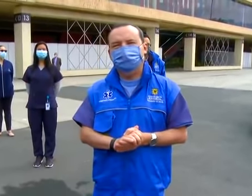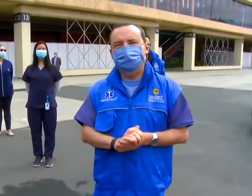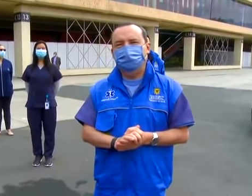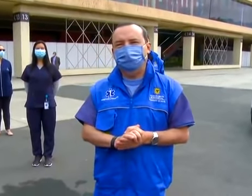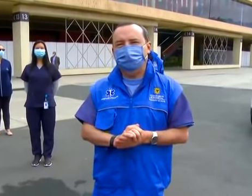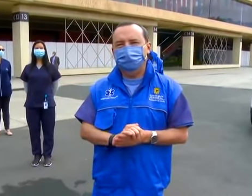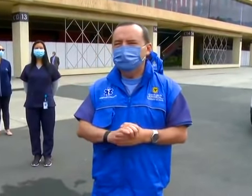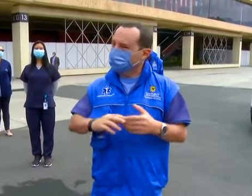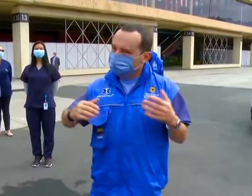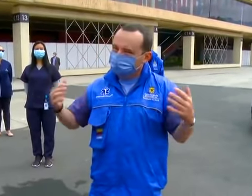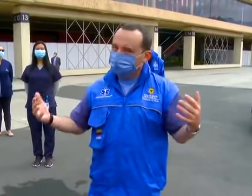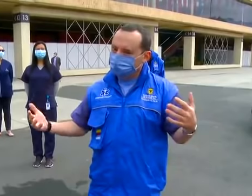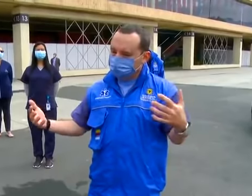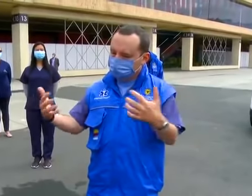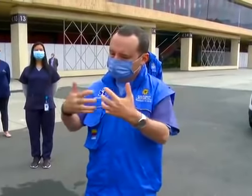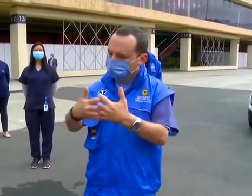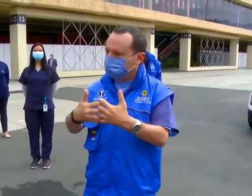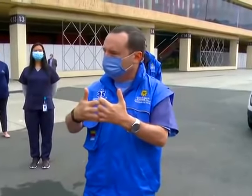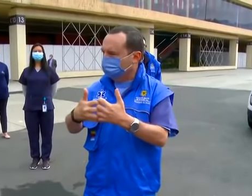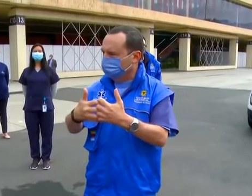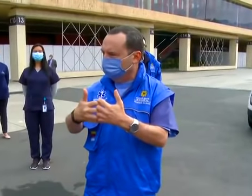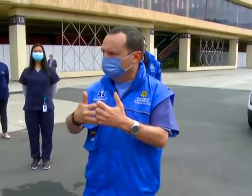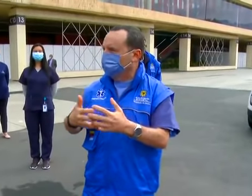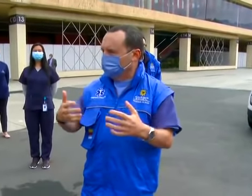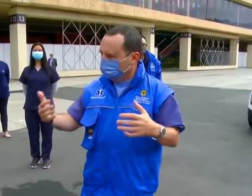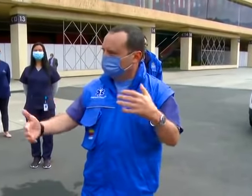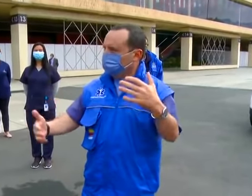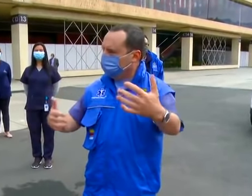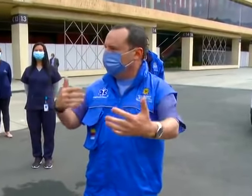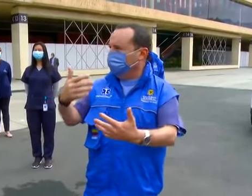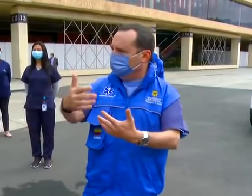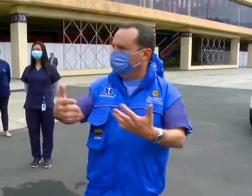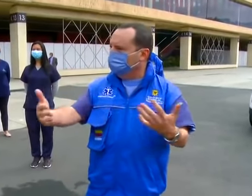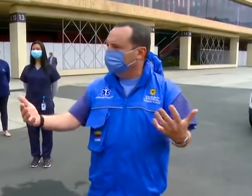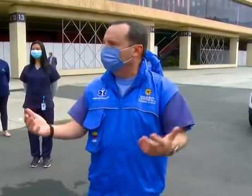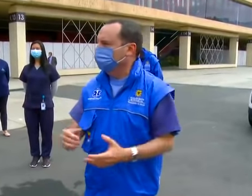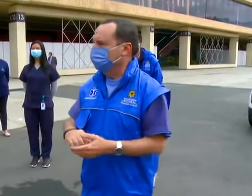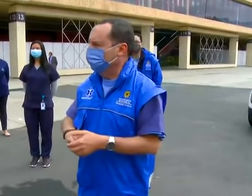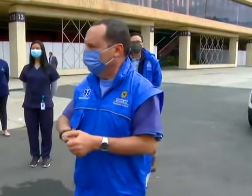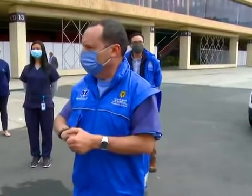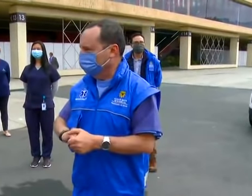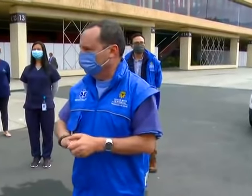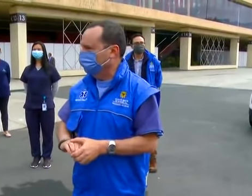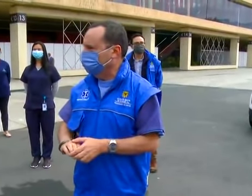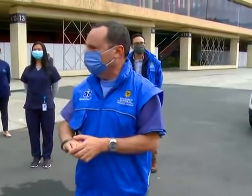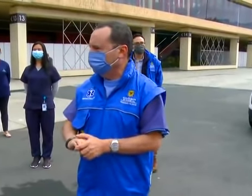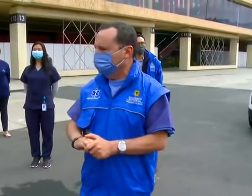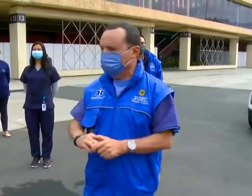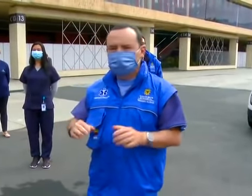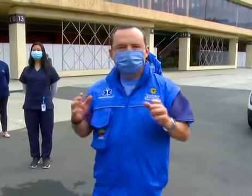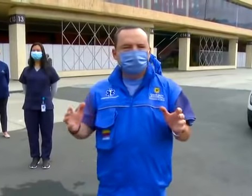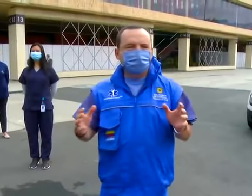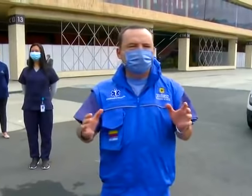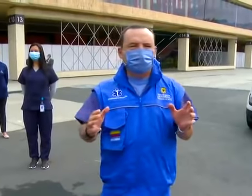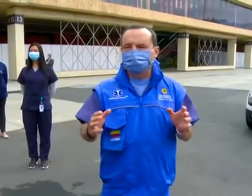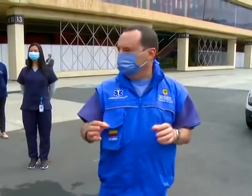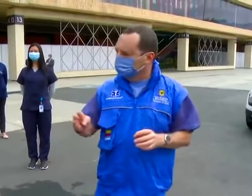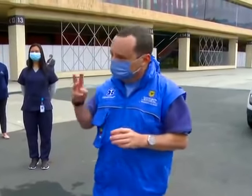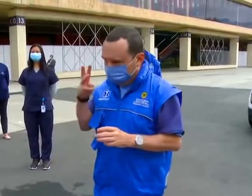que la enfermedad deja, y por supuesto que mezclada con la anterior nos permitirá ir tomando decisiones de carácter poblacional